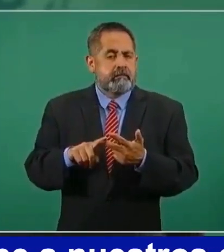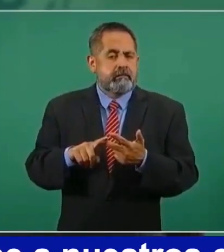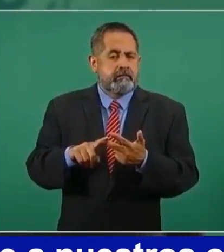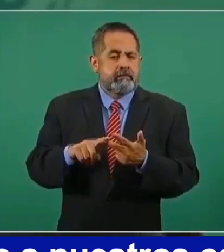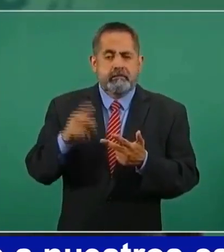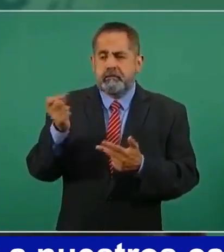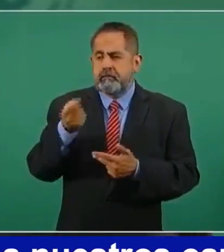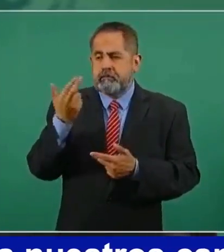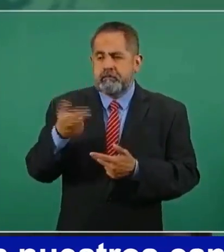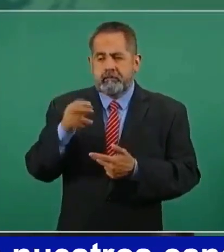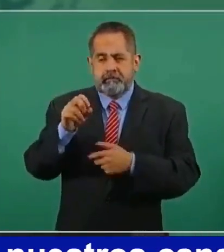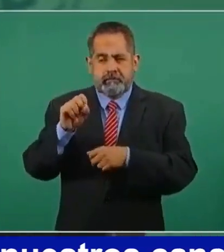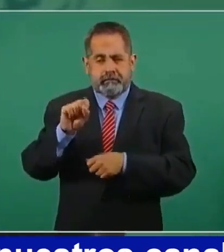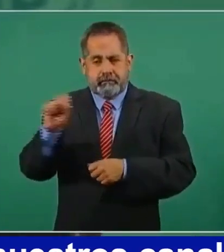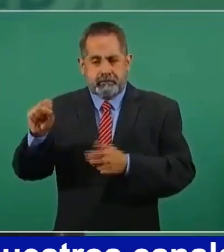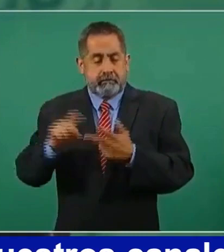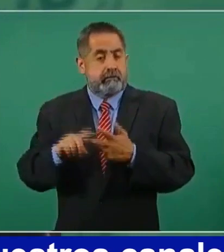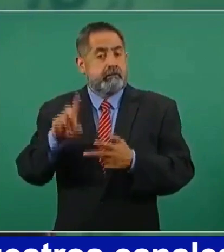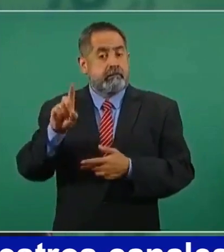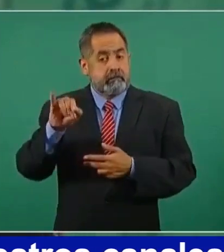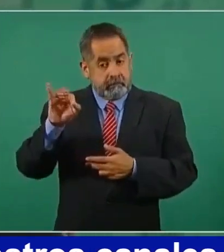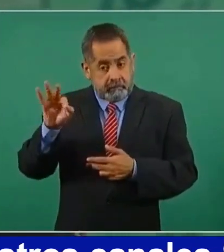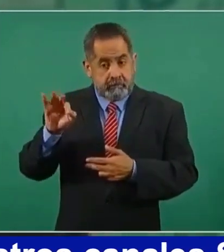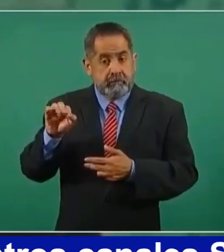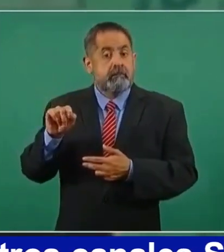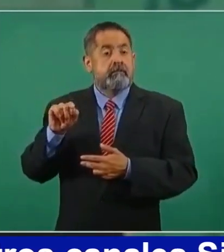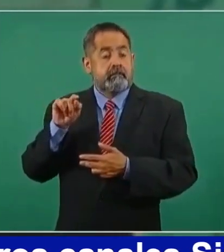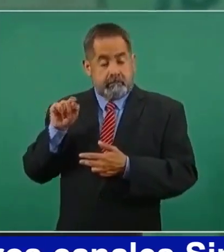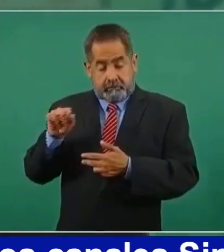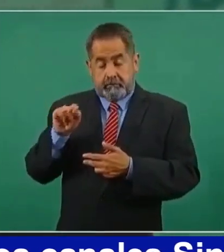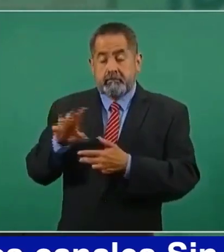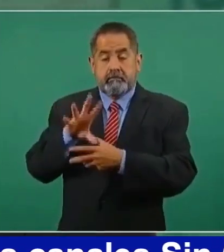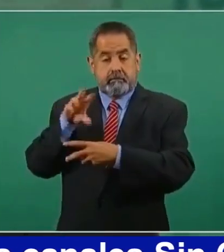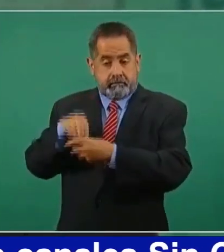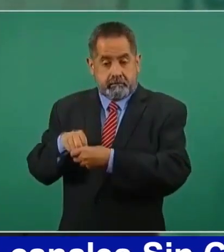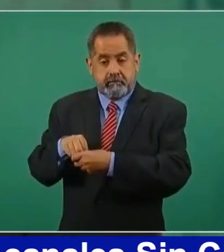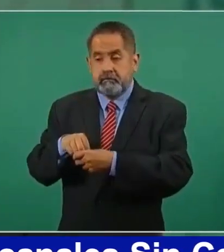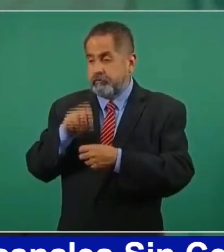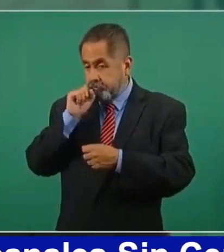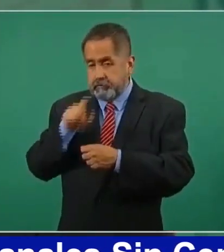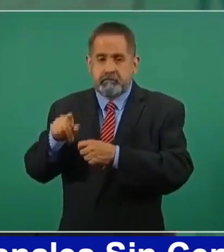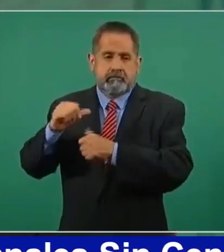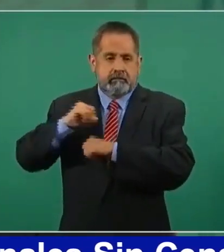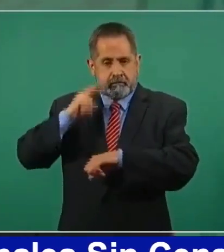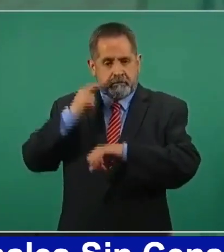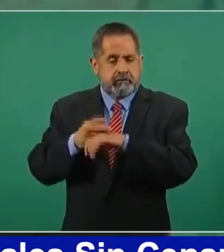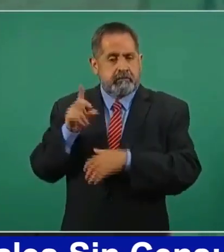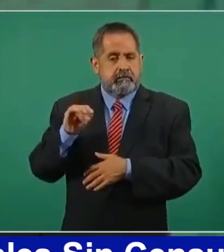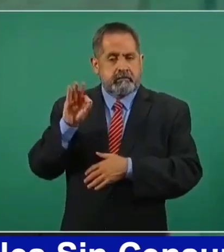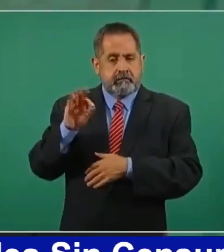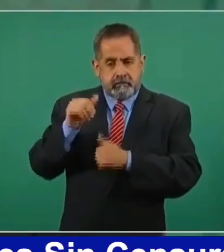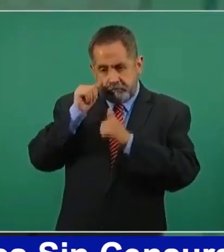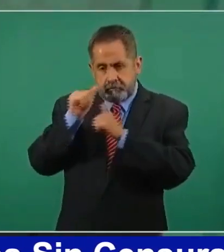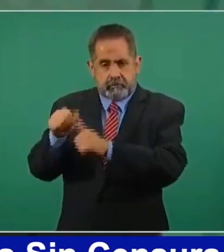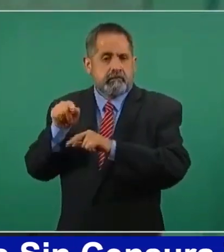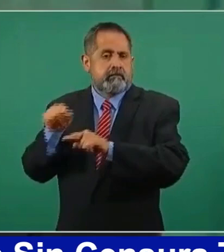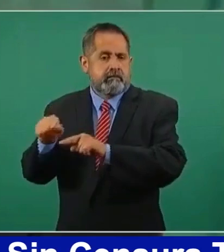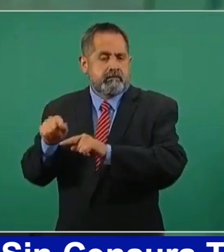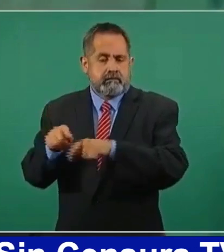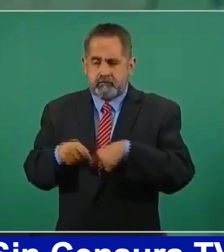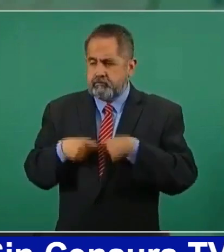Secretaría de Salud, el DIF, que se va a hacer cargo de establecer